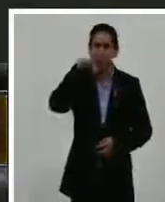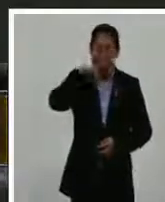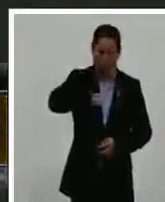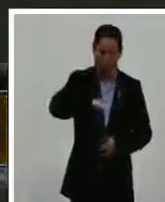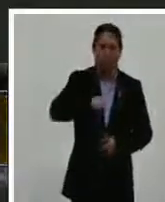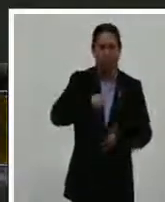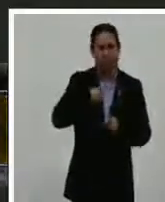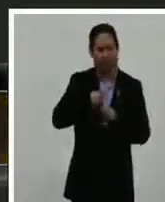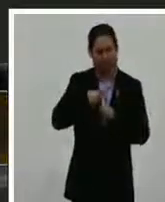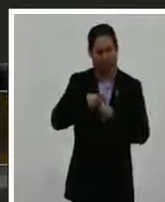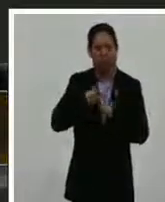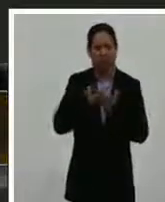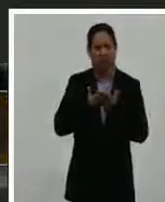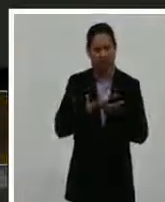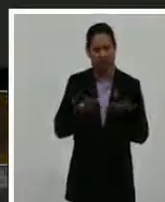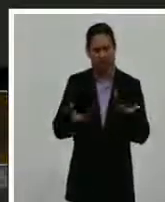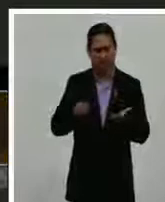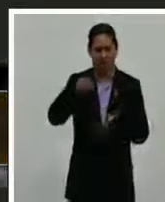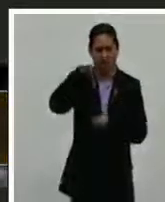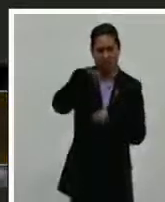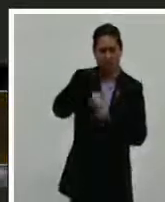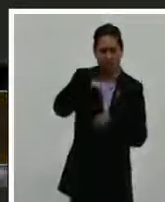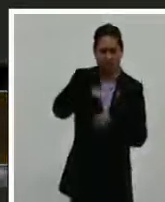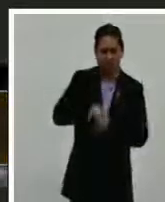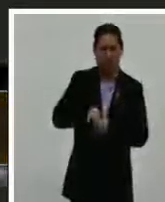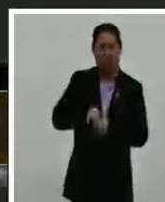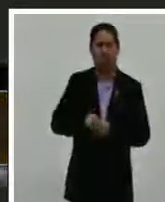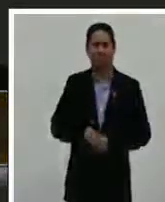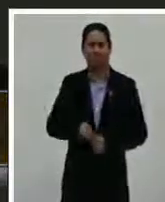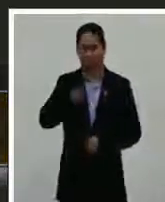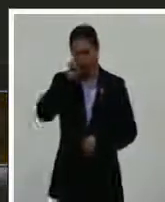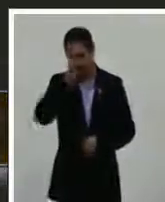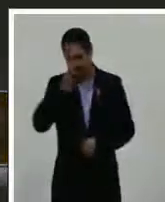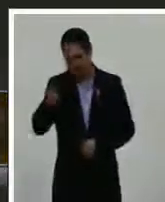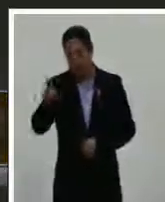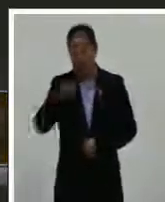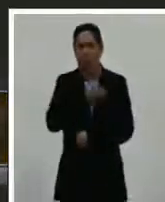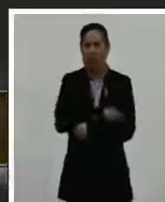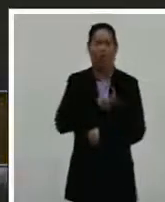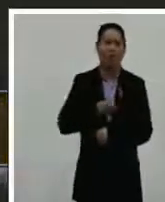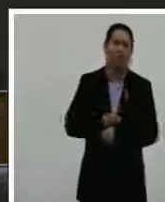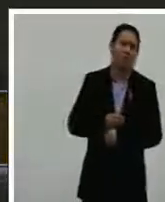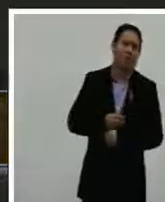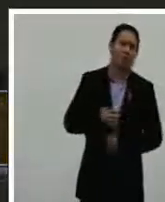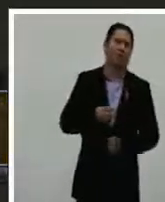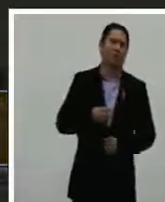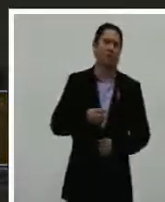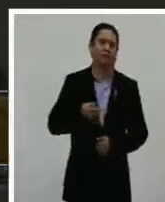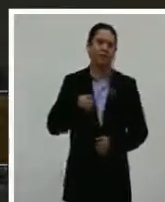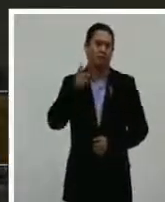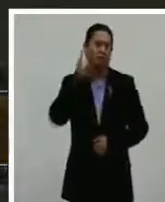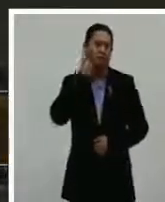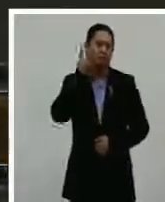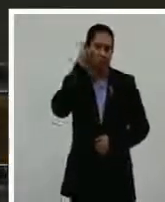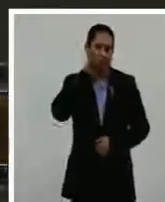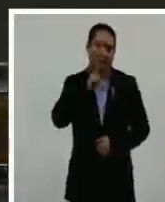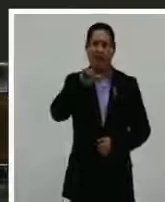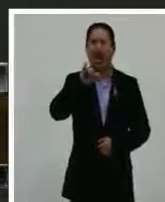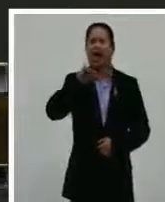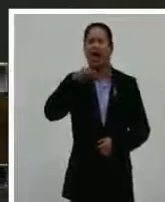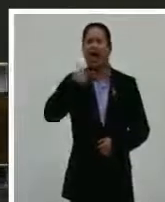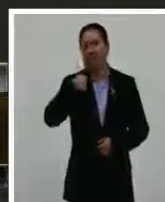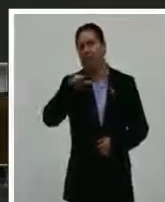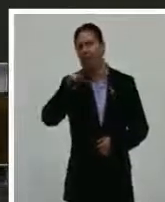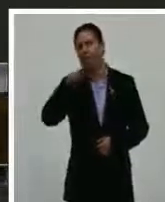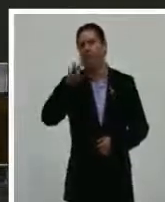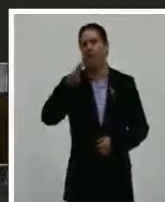el voto a favor de este dictamen no sin antes reconocer el trabajo de mi compañera ir a jiménez esma a quien agradezco que me